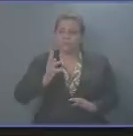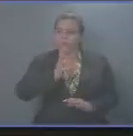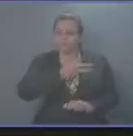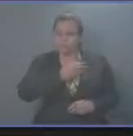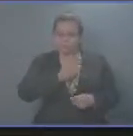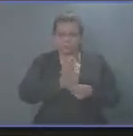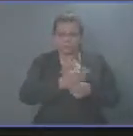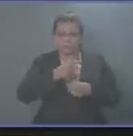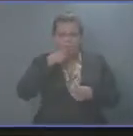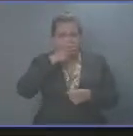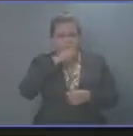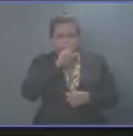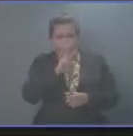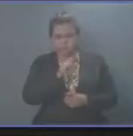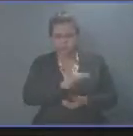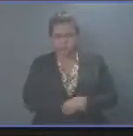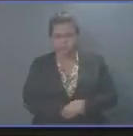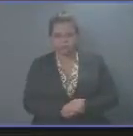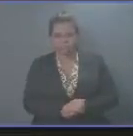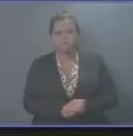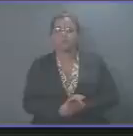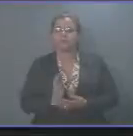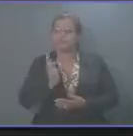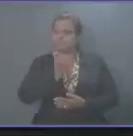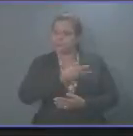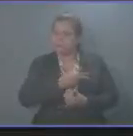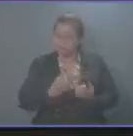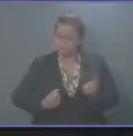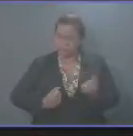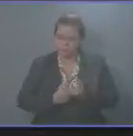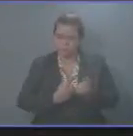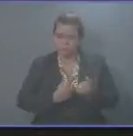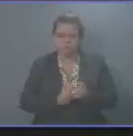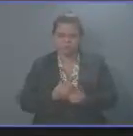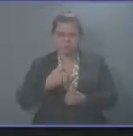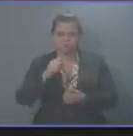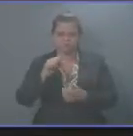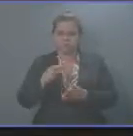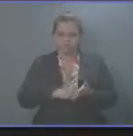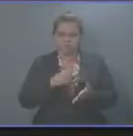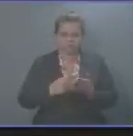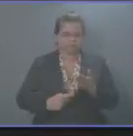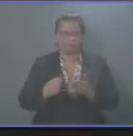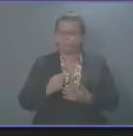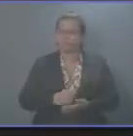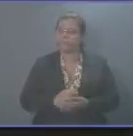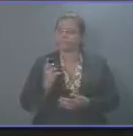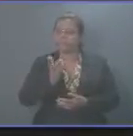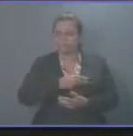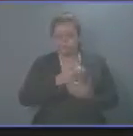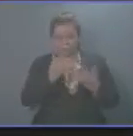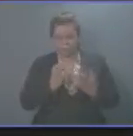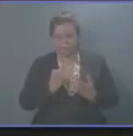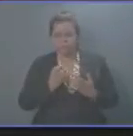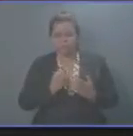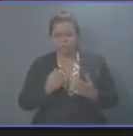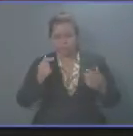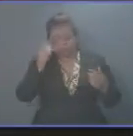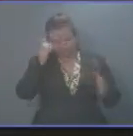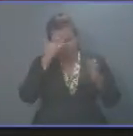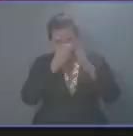del FMLN, nos hemos sumado a esta superación del veto siendo coherentes con las expresiones